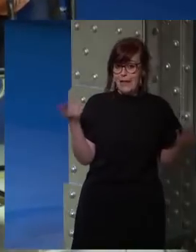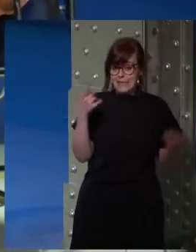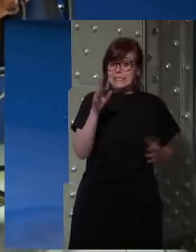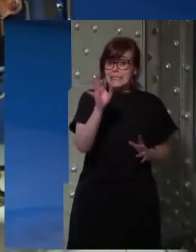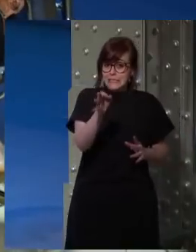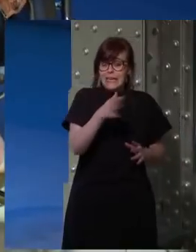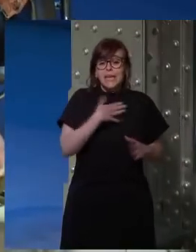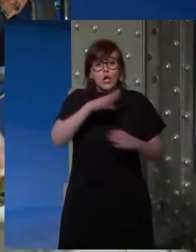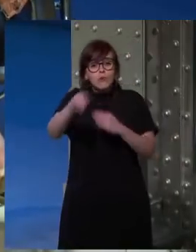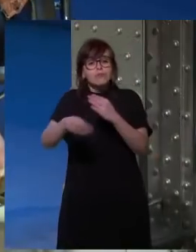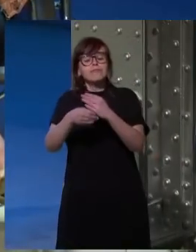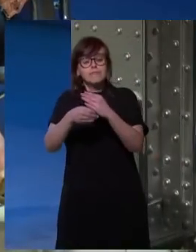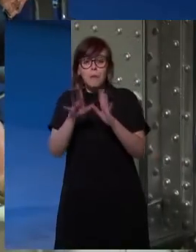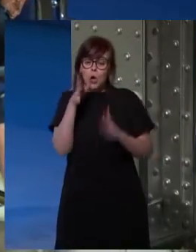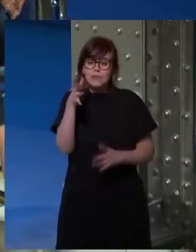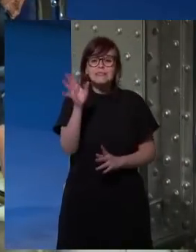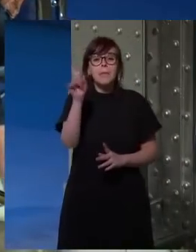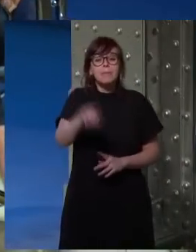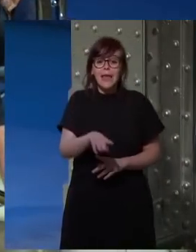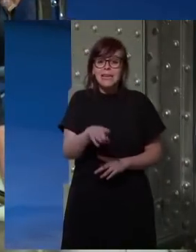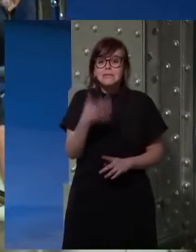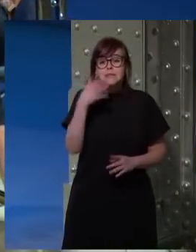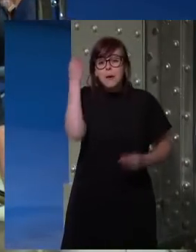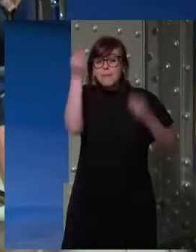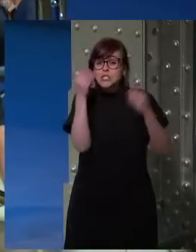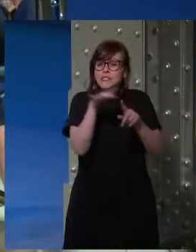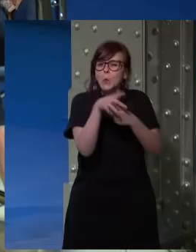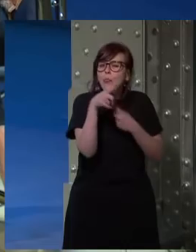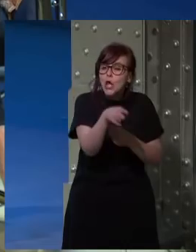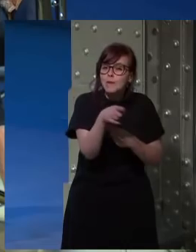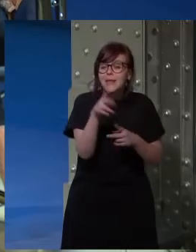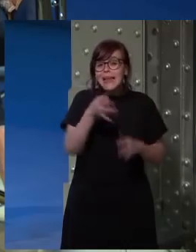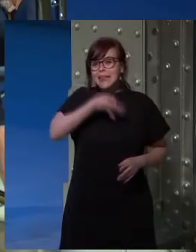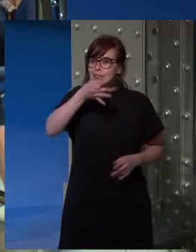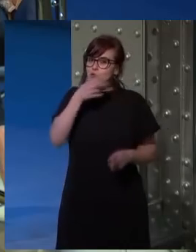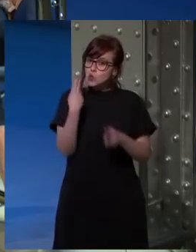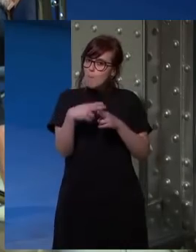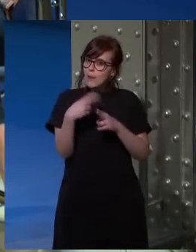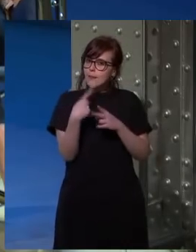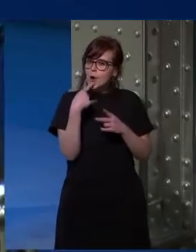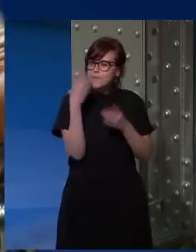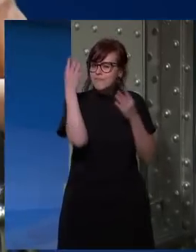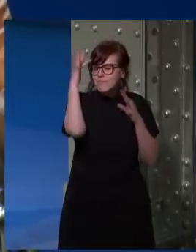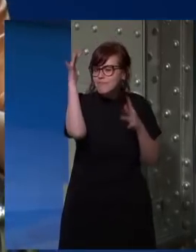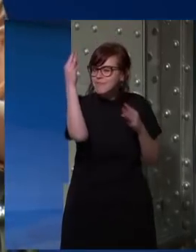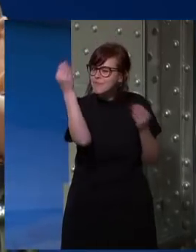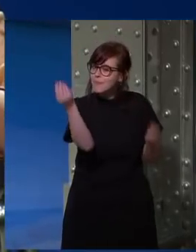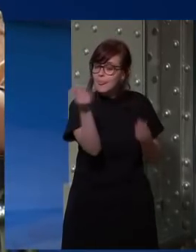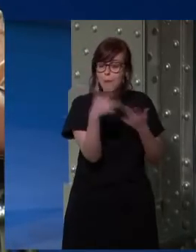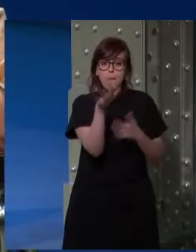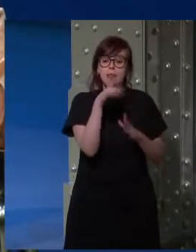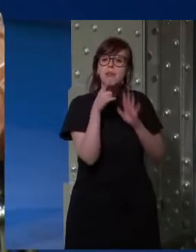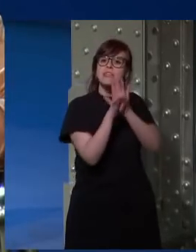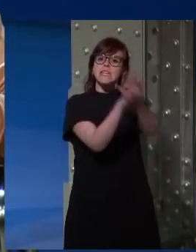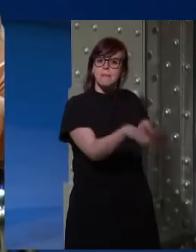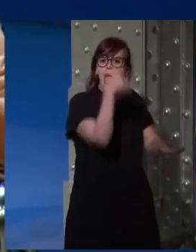a lo de antes, a determinados discursos políticos, ¿no? Bueno, claro. Que insisten en esa idea de que al final lo que se está es discriminando al hombre, ¿no?